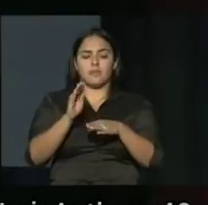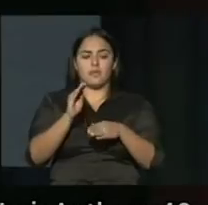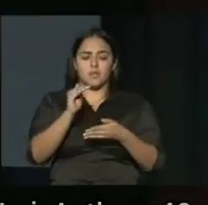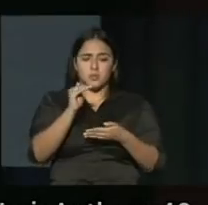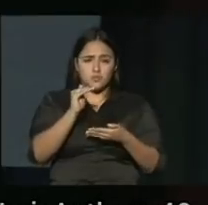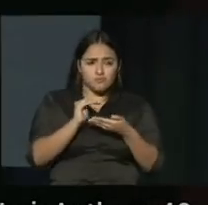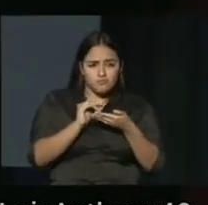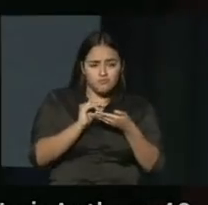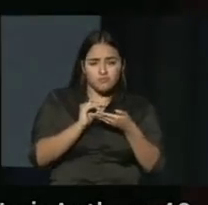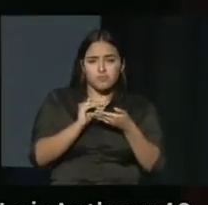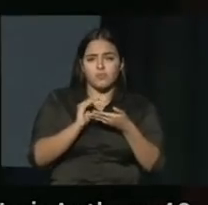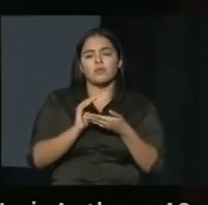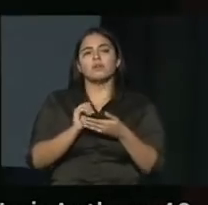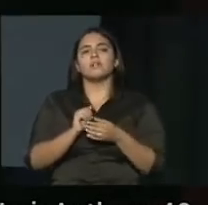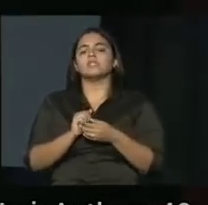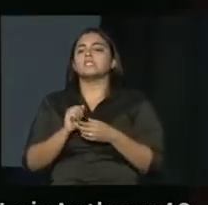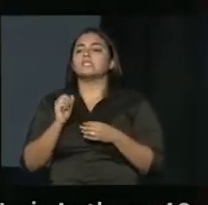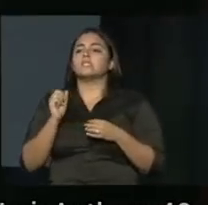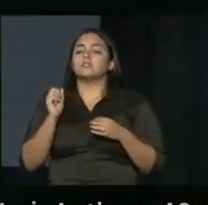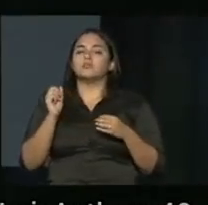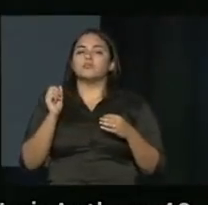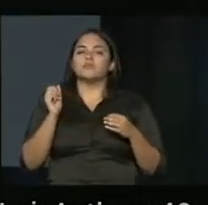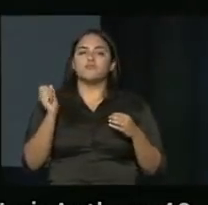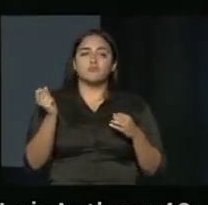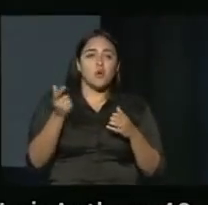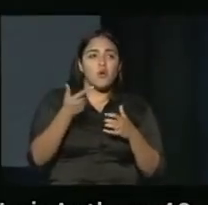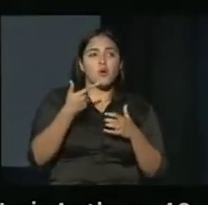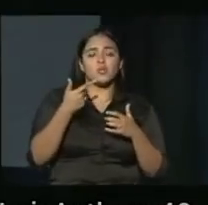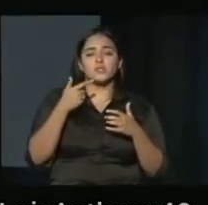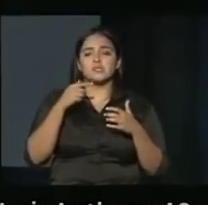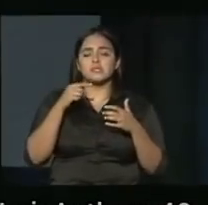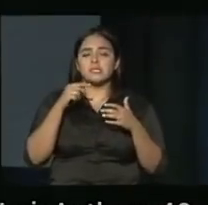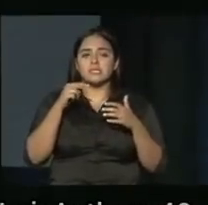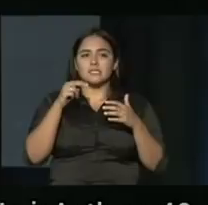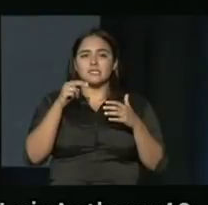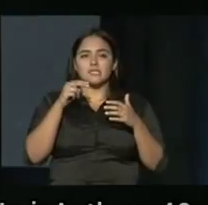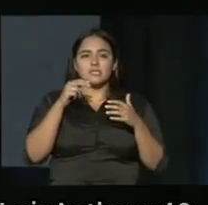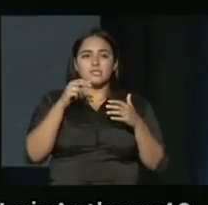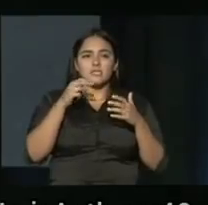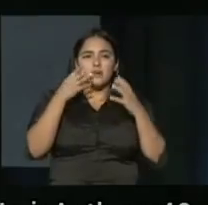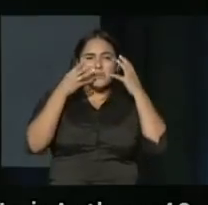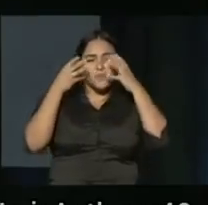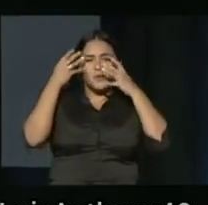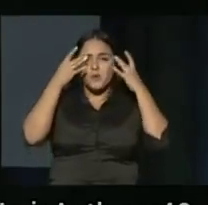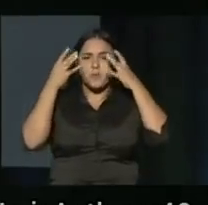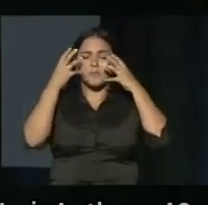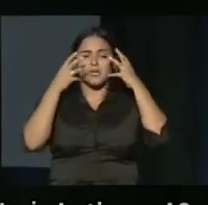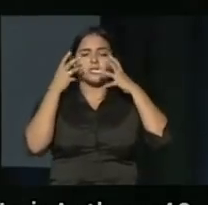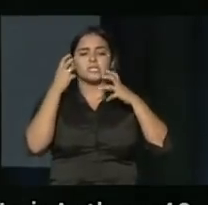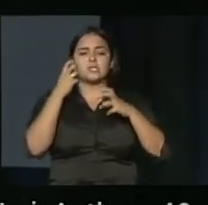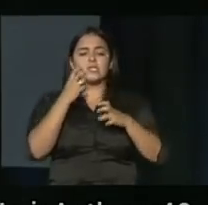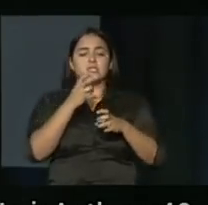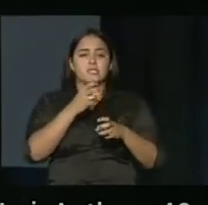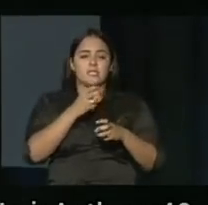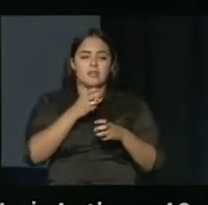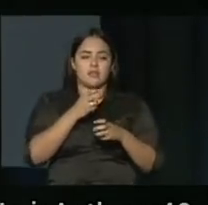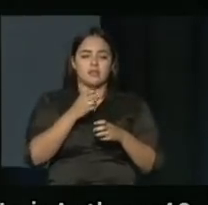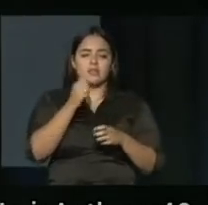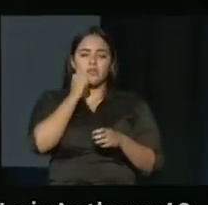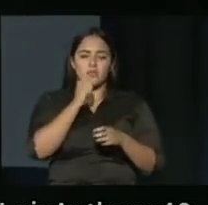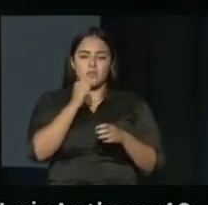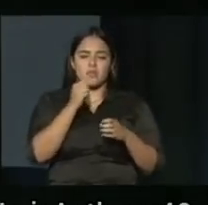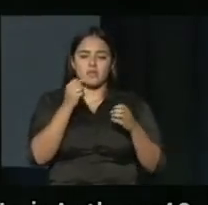toda la isla y todos resaltan las dificultades que sufren a diario para ser exitoso como resultado